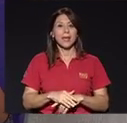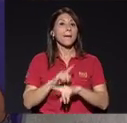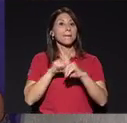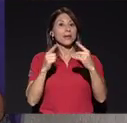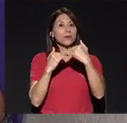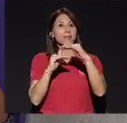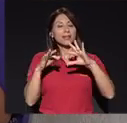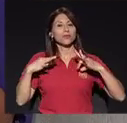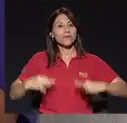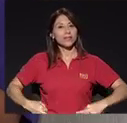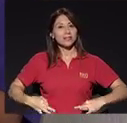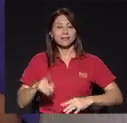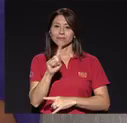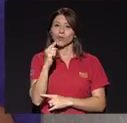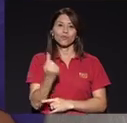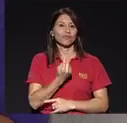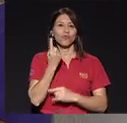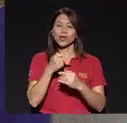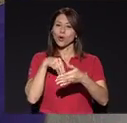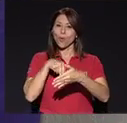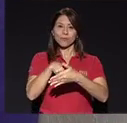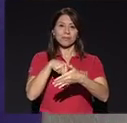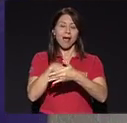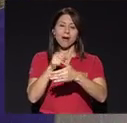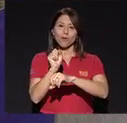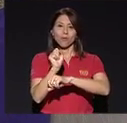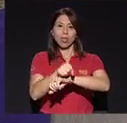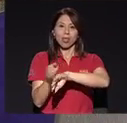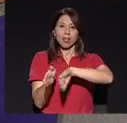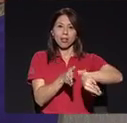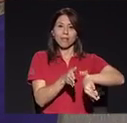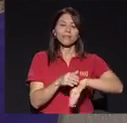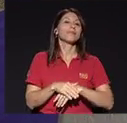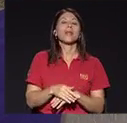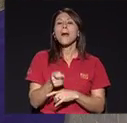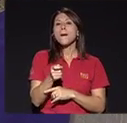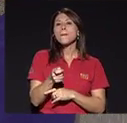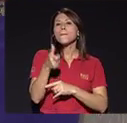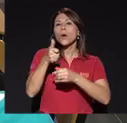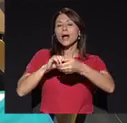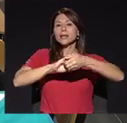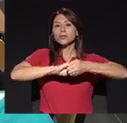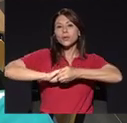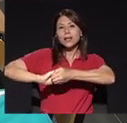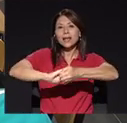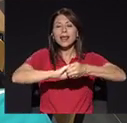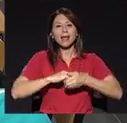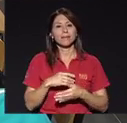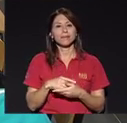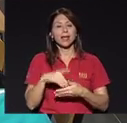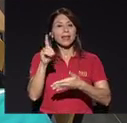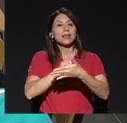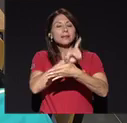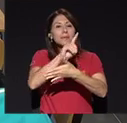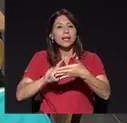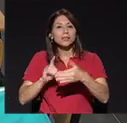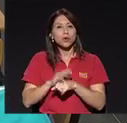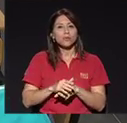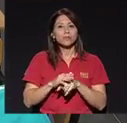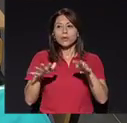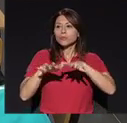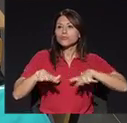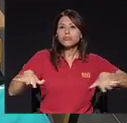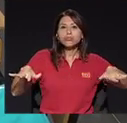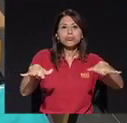limitaciones físicas no son el único obstáculo que deben superar. La poca solidaridad, la discriminación y los